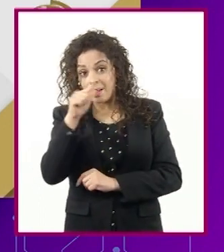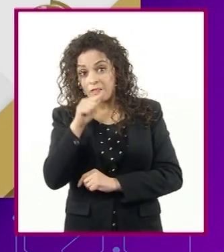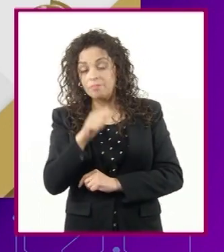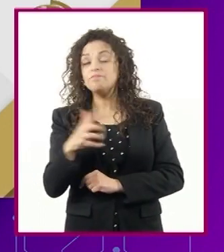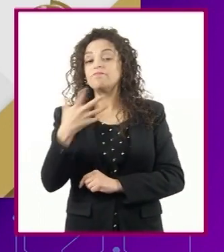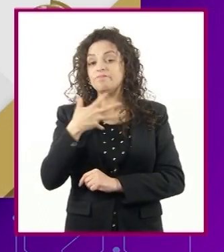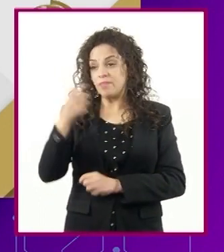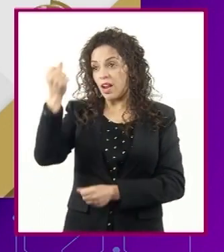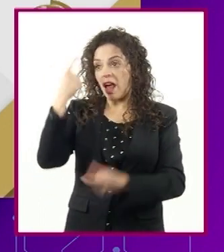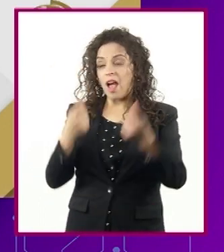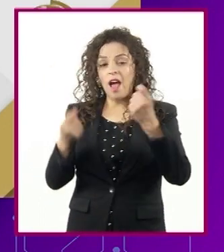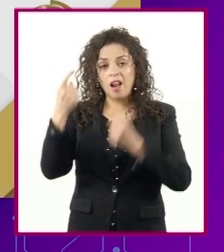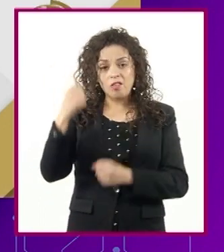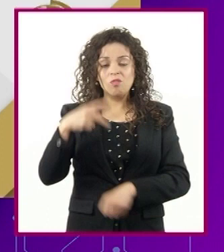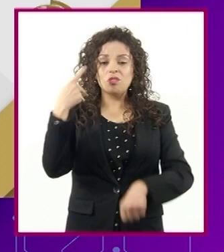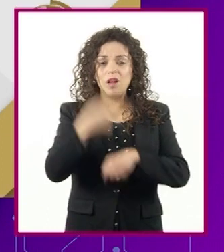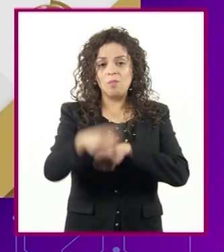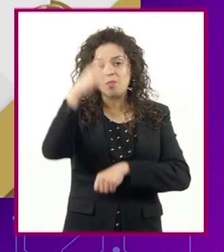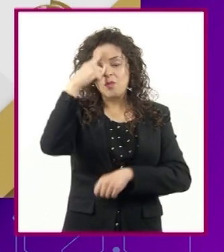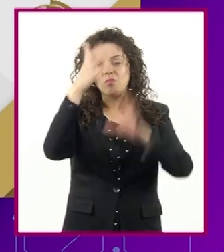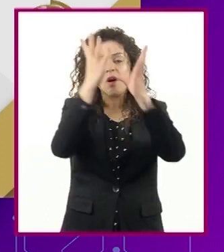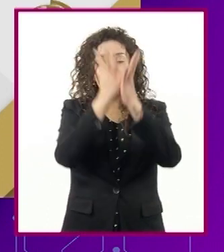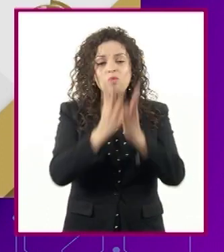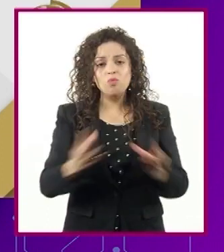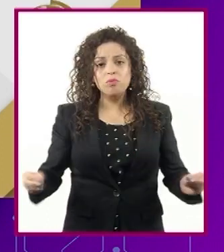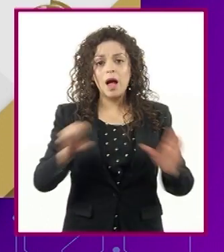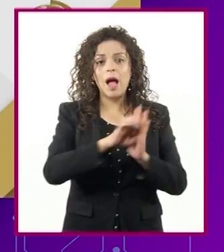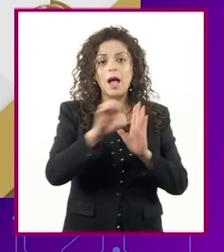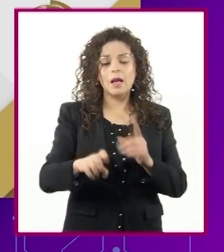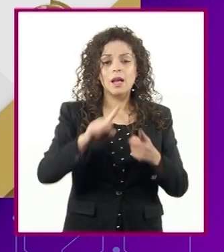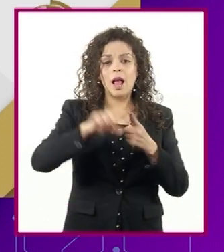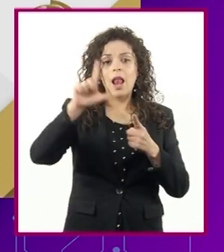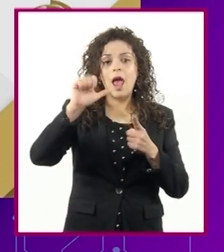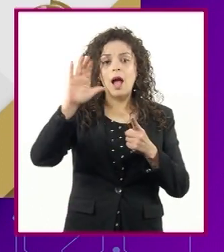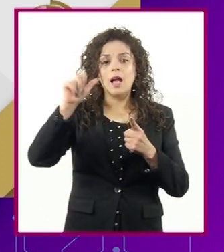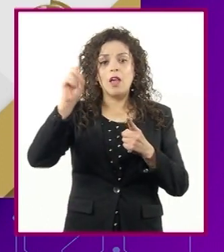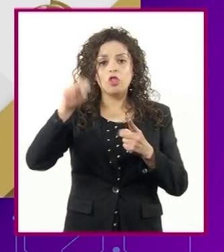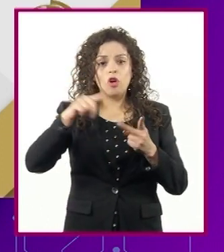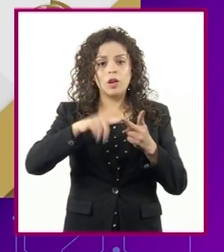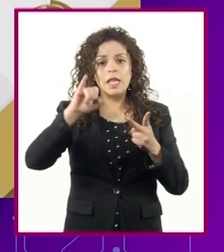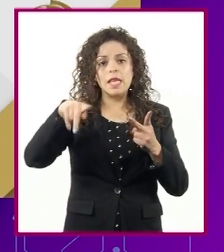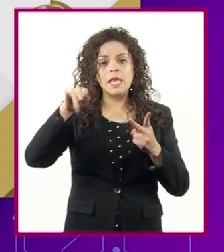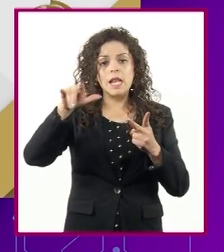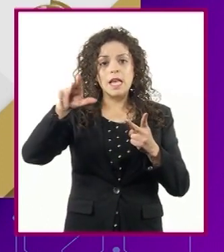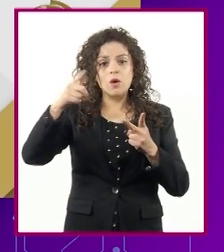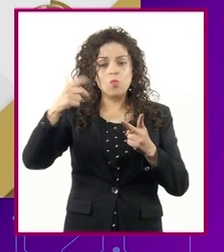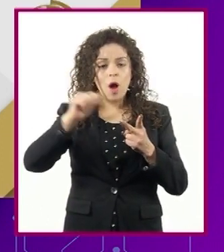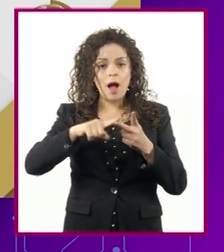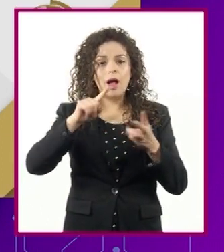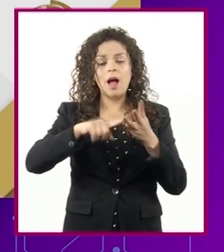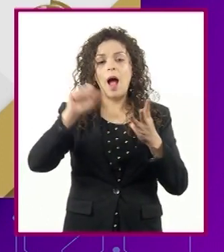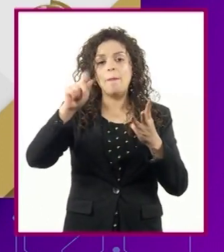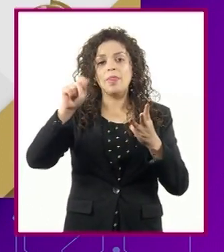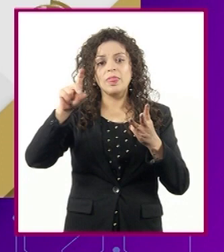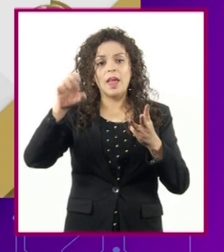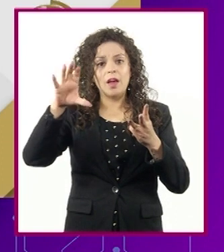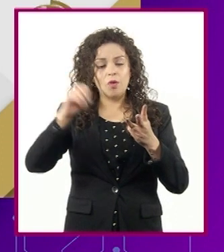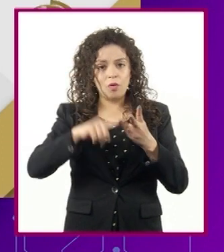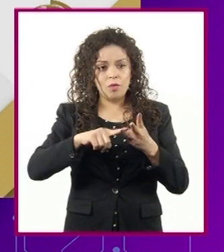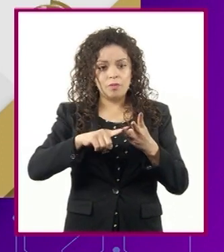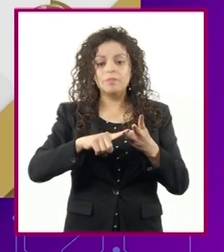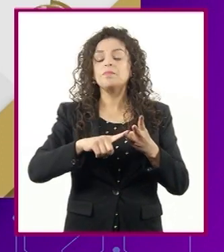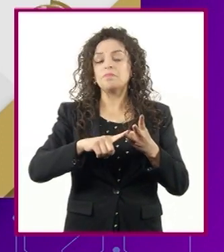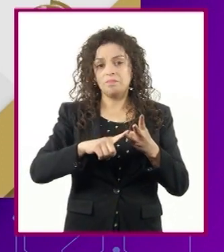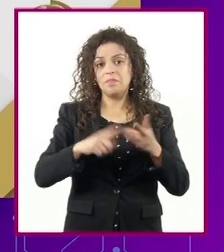de desaparecer, como el lacandón, el quiligua y el ayapaneco. La mayor parte de los